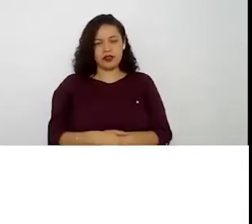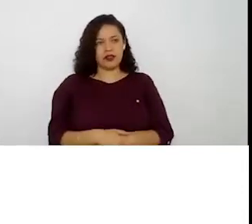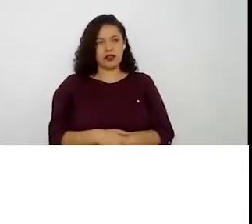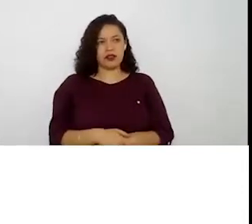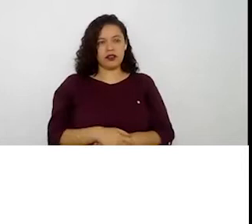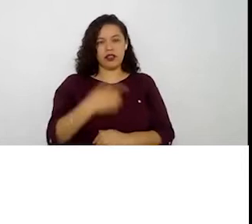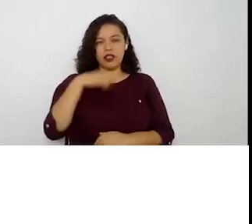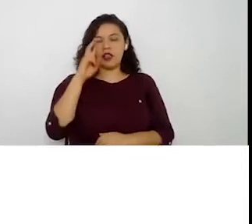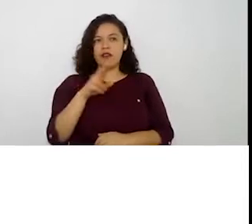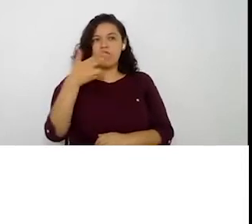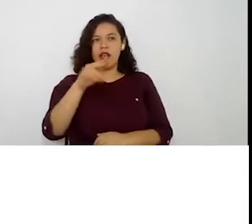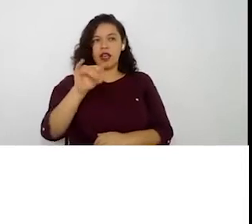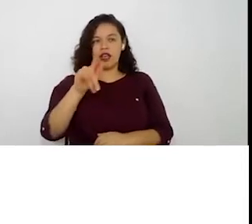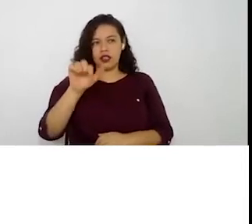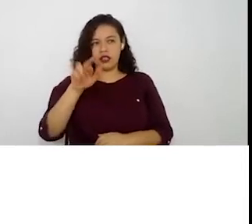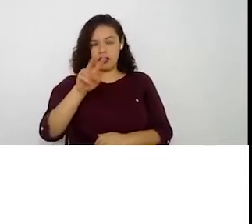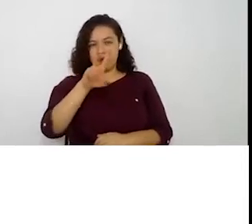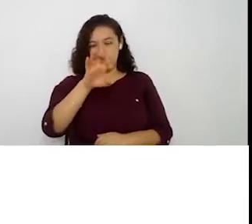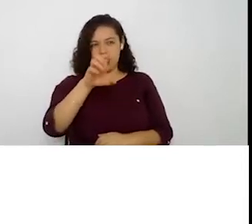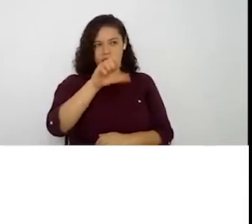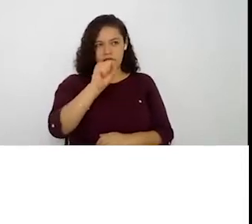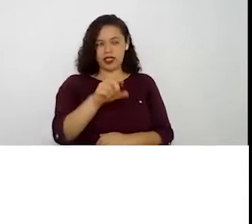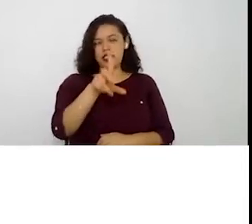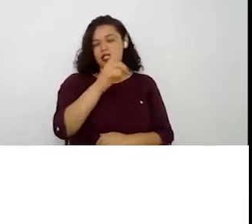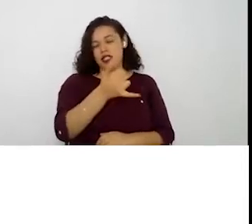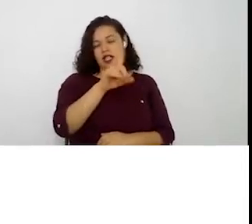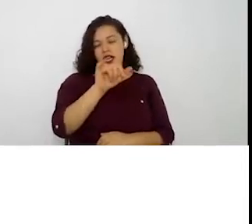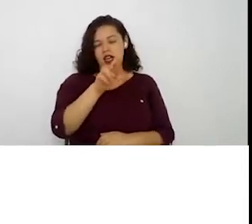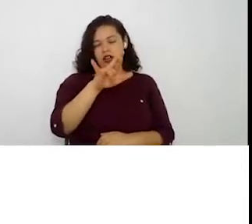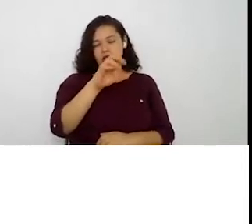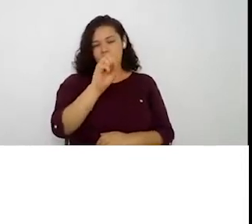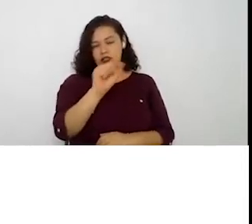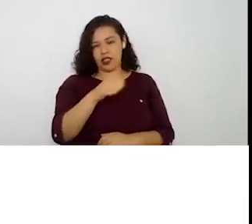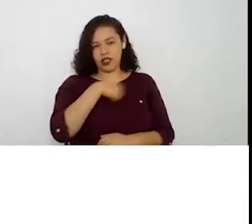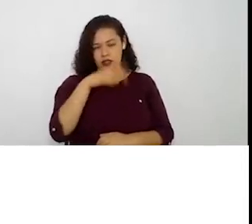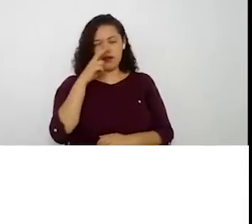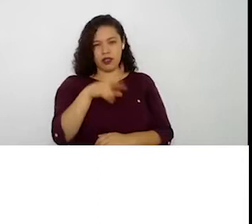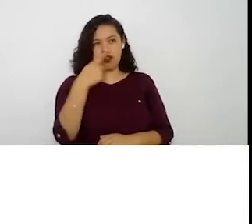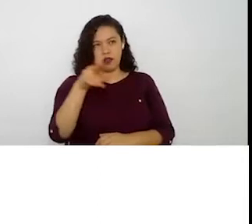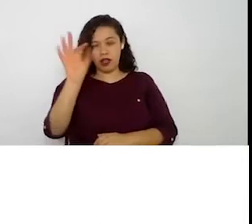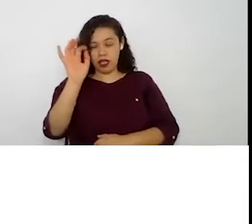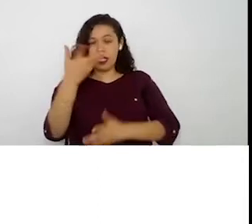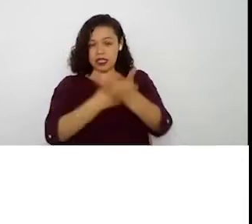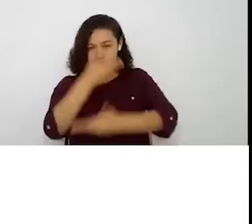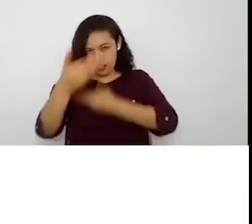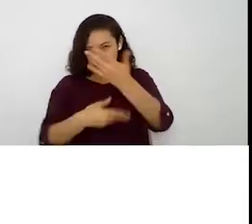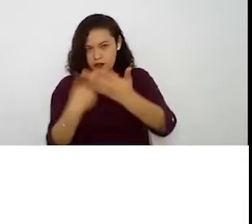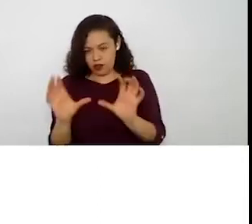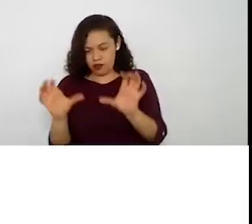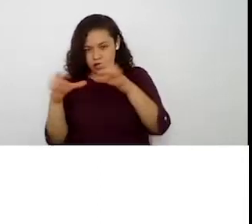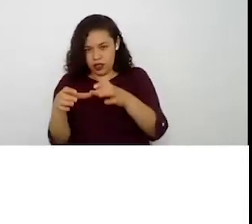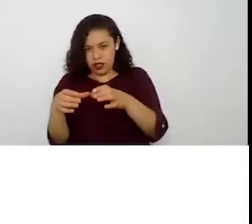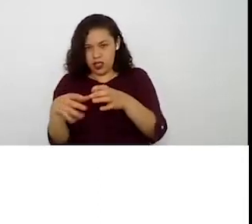Héctor Vélez y de la Rosa Entonces vamos a retomar ese ese ese servicio comunitario que